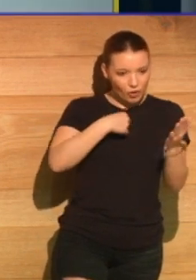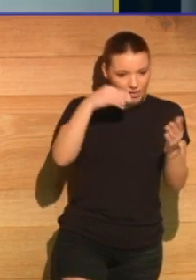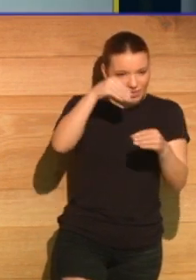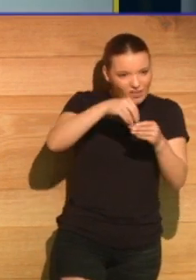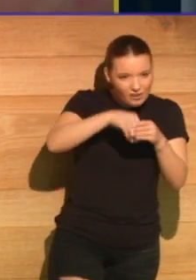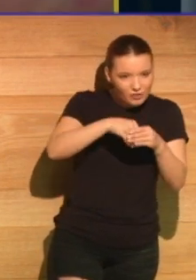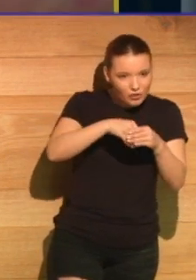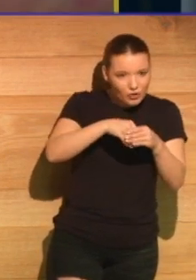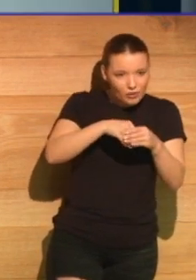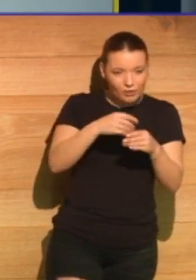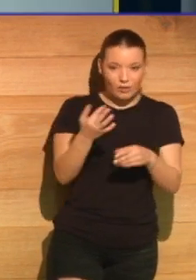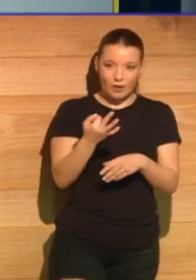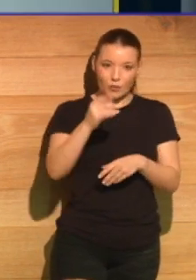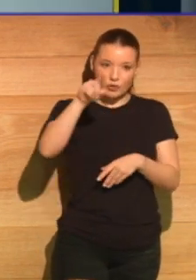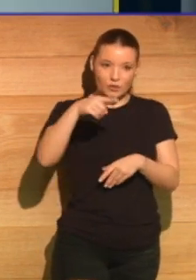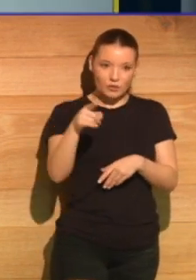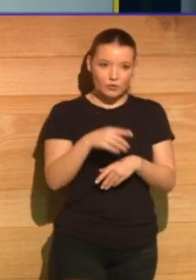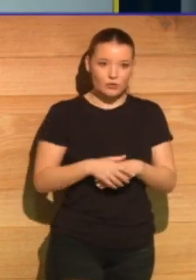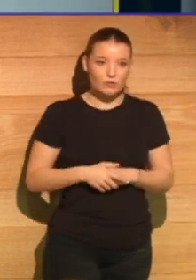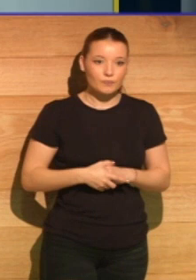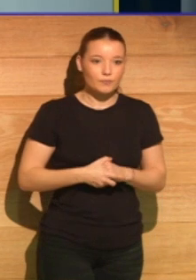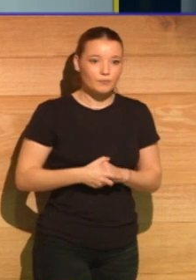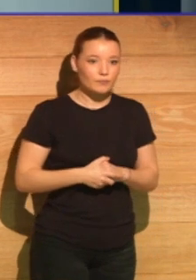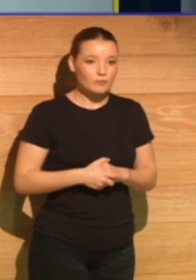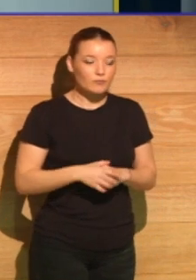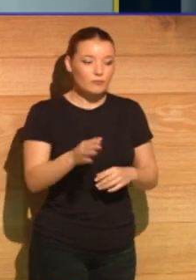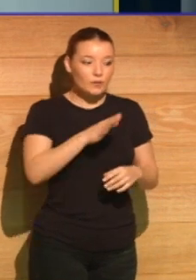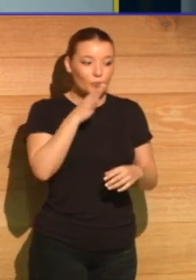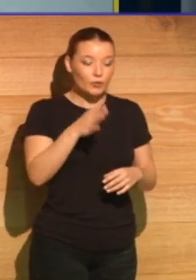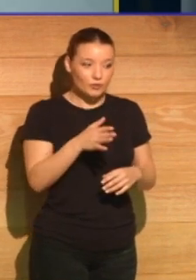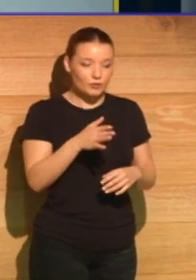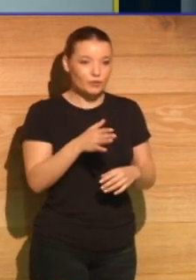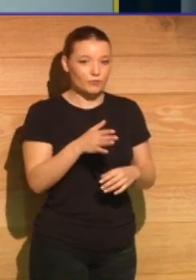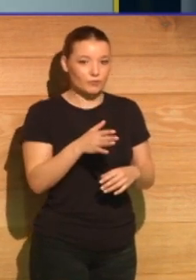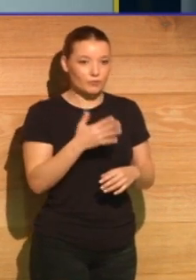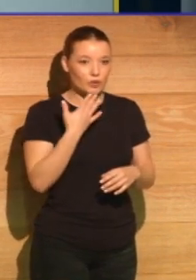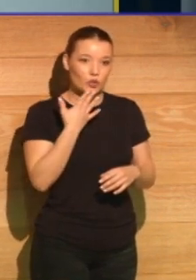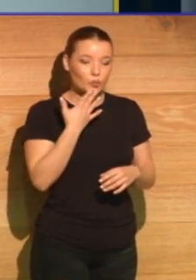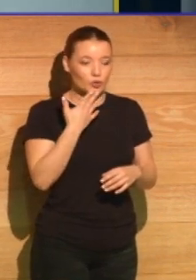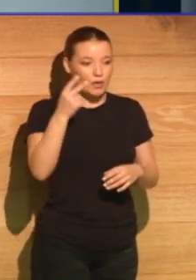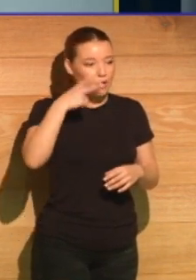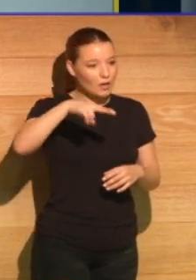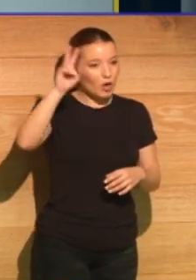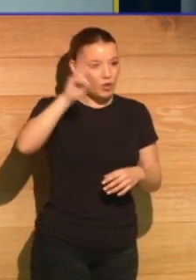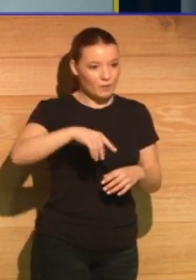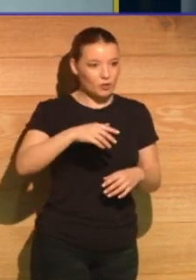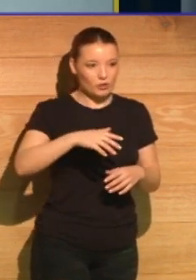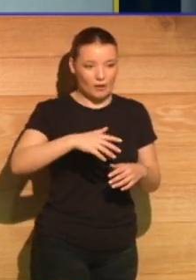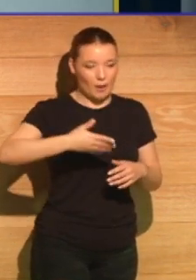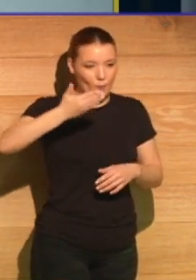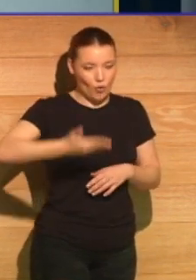porque tengo yo un mérito y por eso quizás este sea uno de los reconocimientos mayores que he tenido